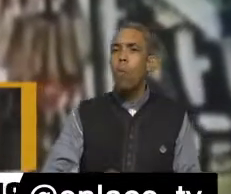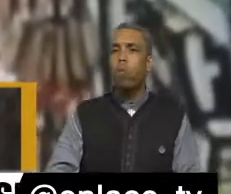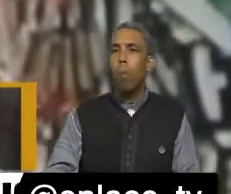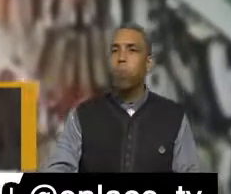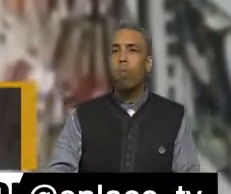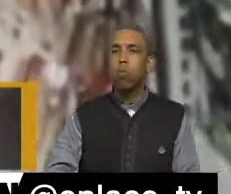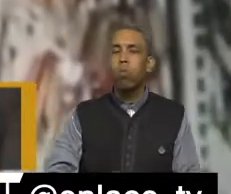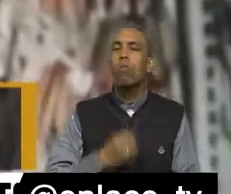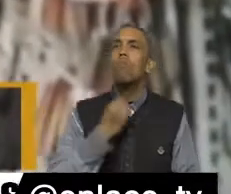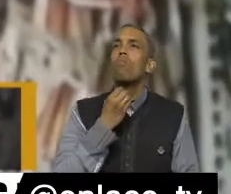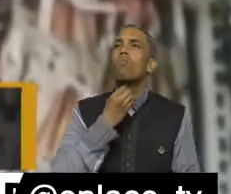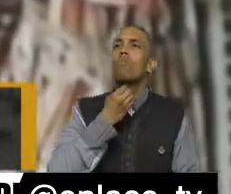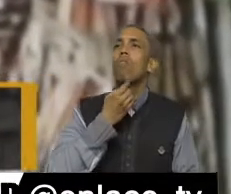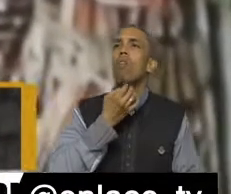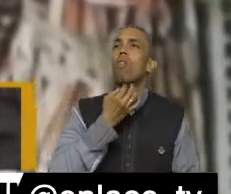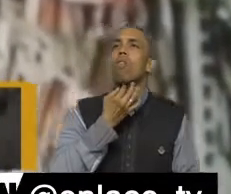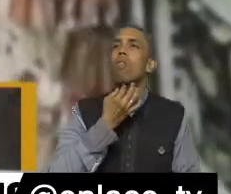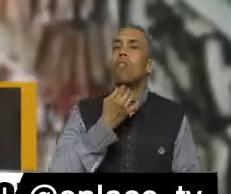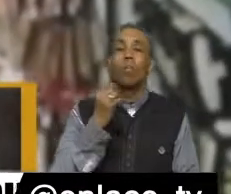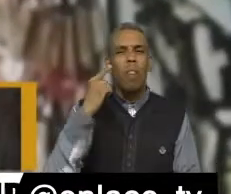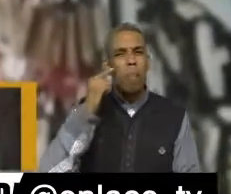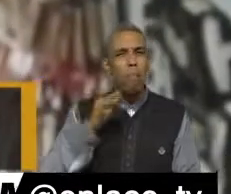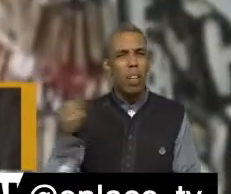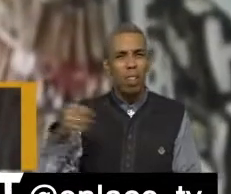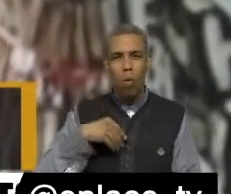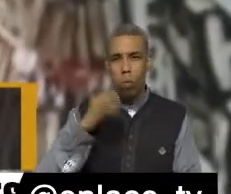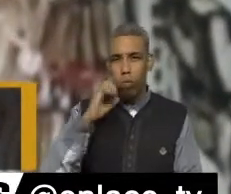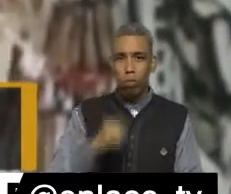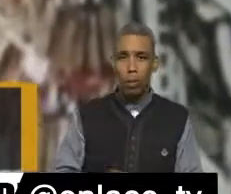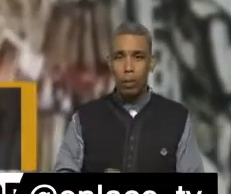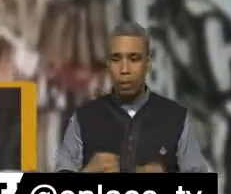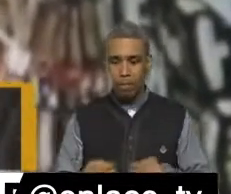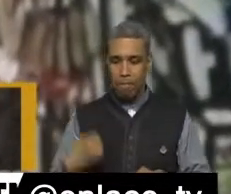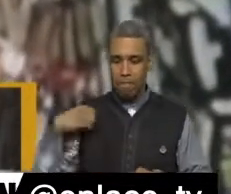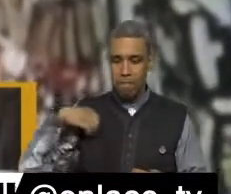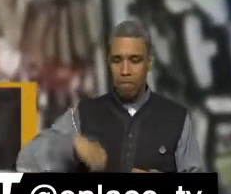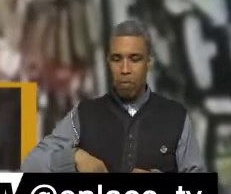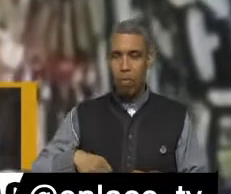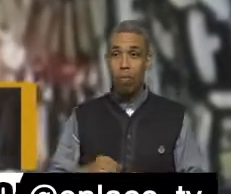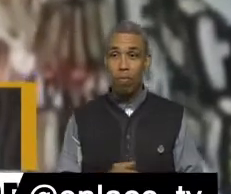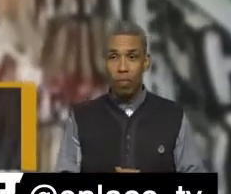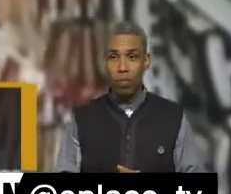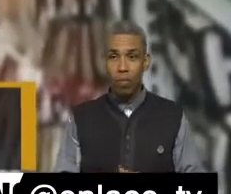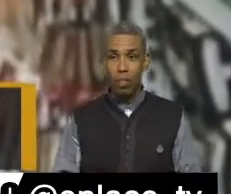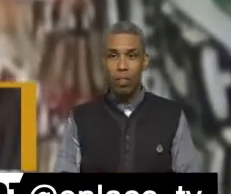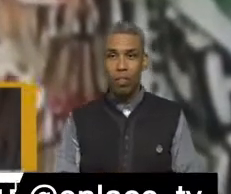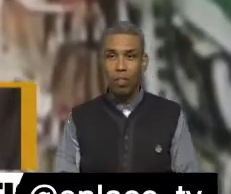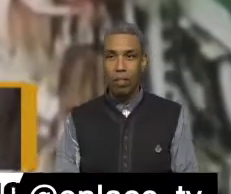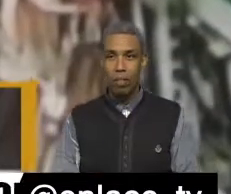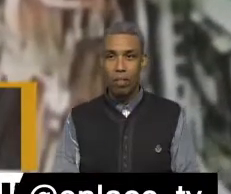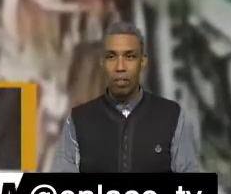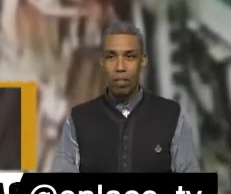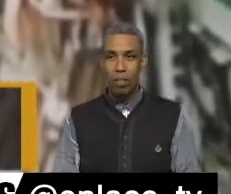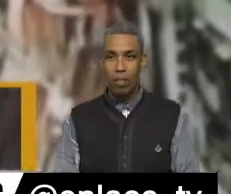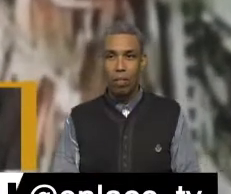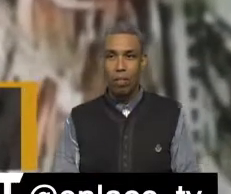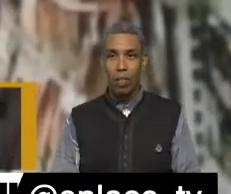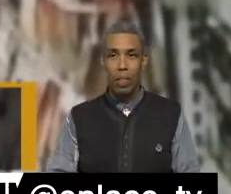por el local. Al tiempo que va guardando su chaleco de placas RCH97T, este elemento